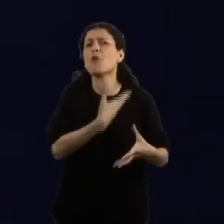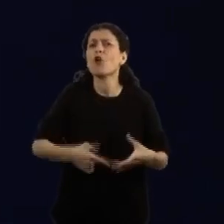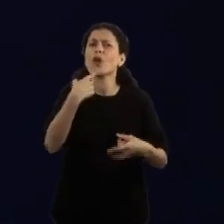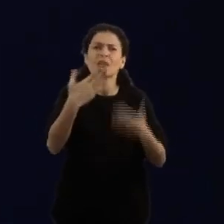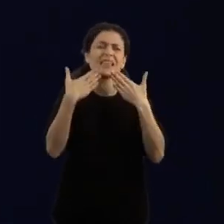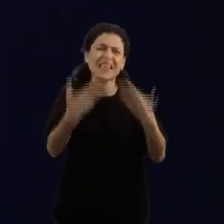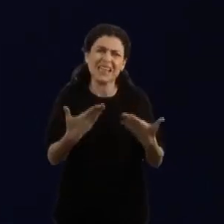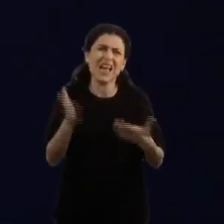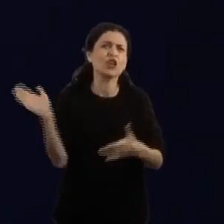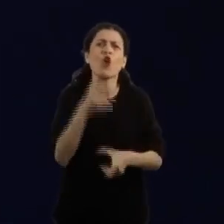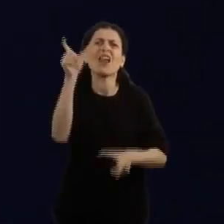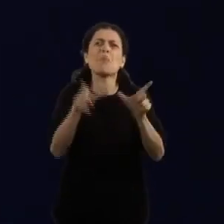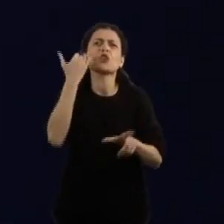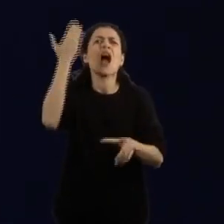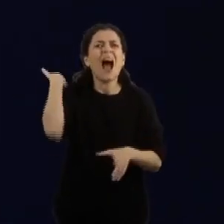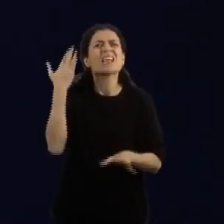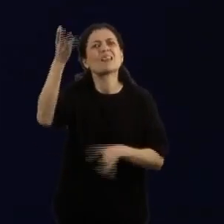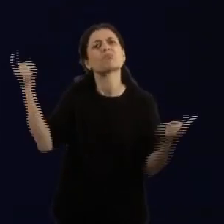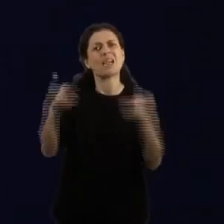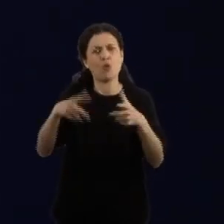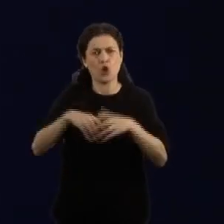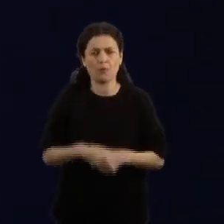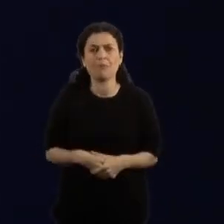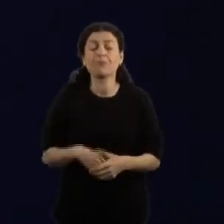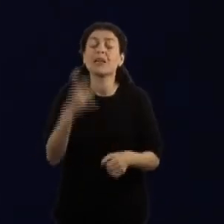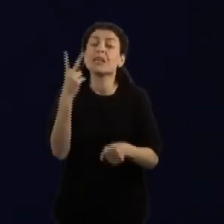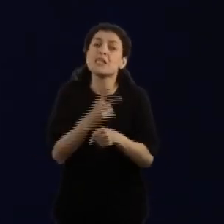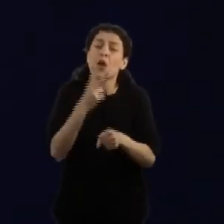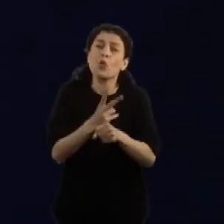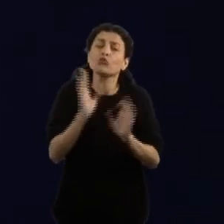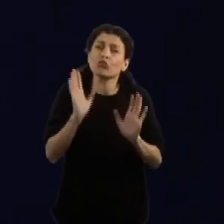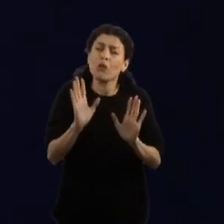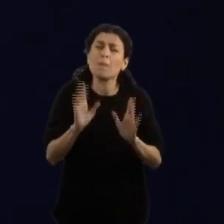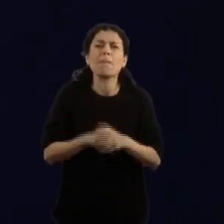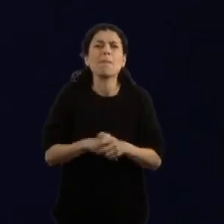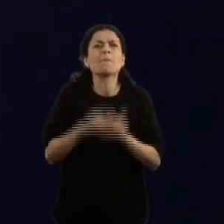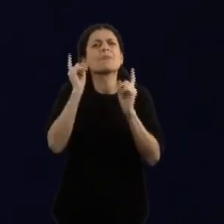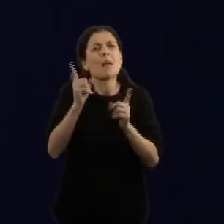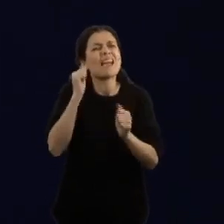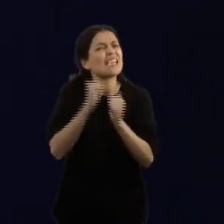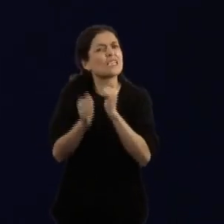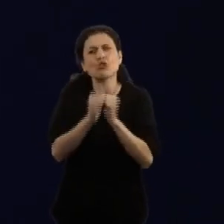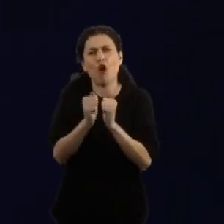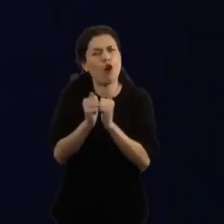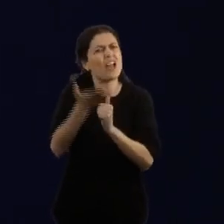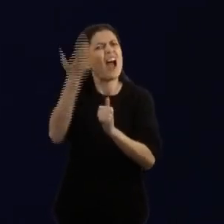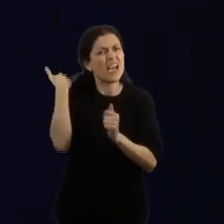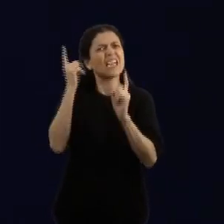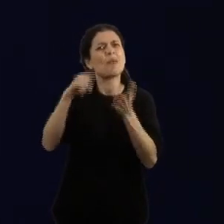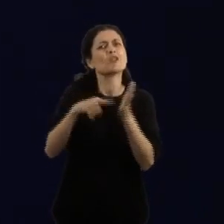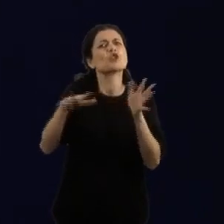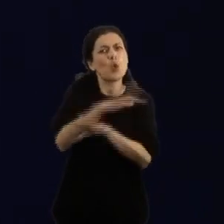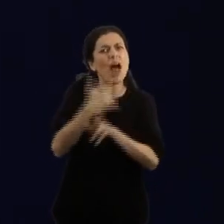presentes allí. En segundo lugar, destacar el histórico desfile militar que se desarrolló ayer en la Ciudad de